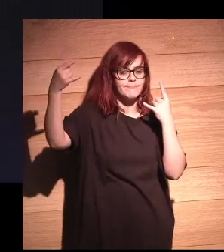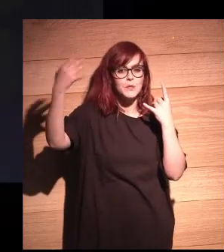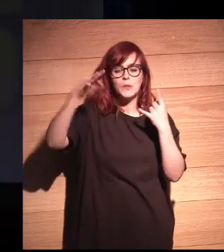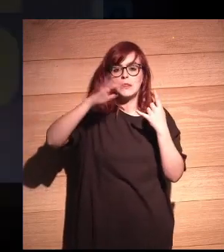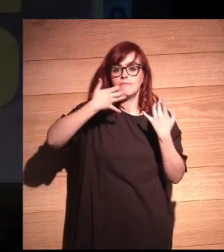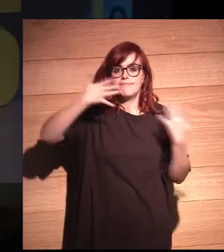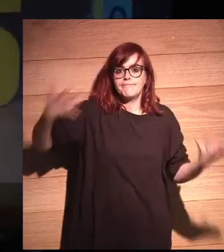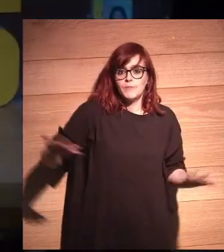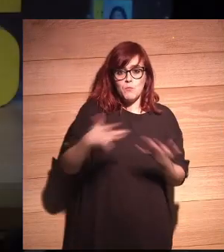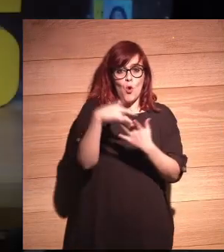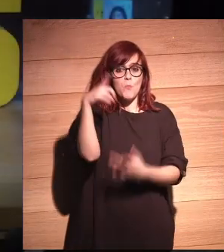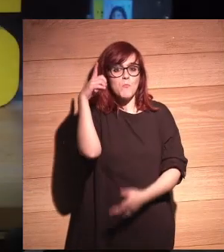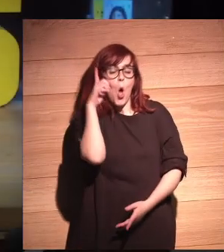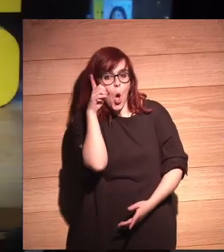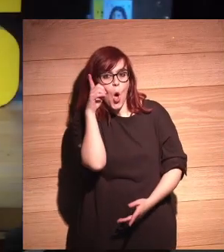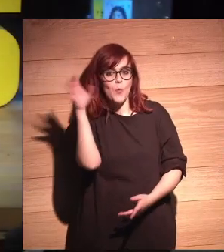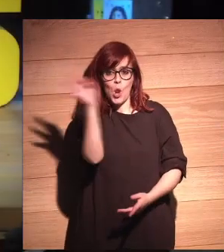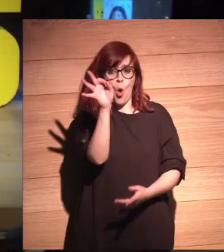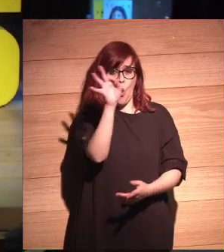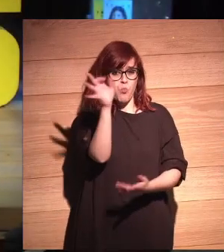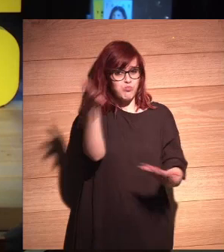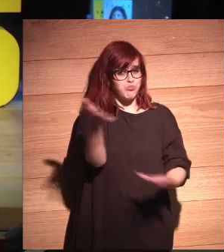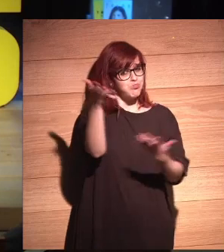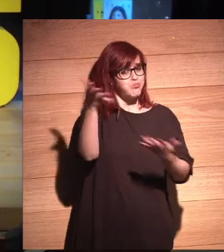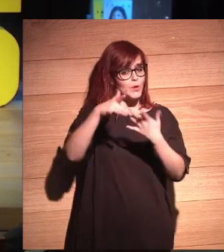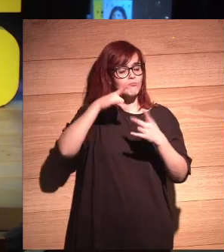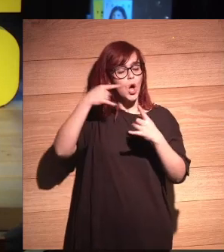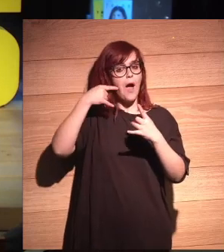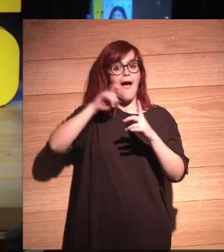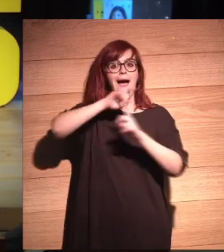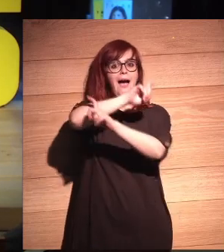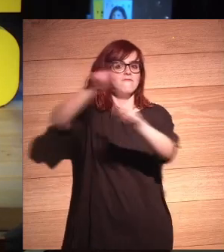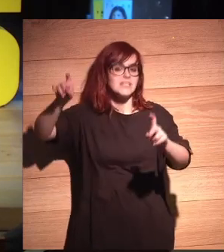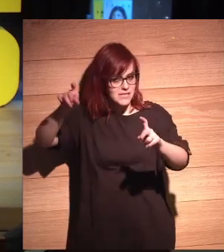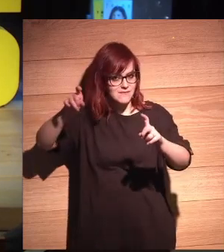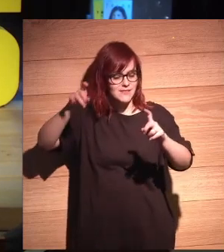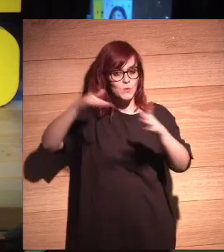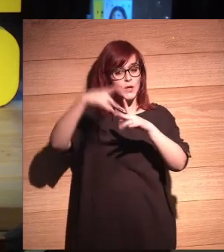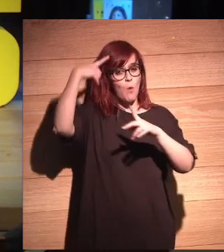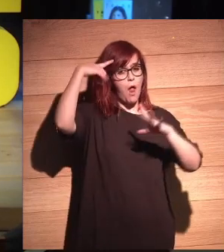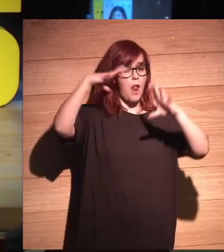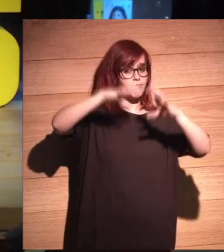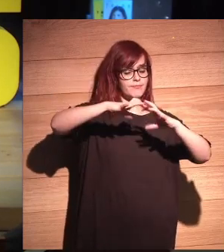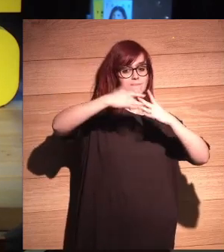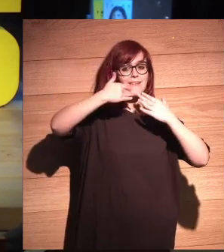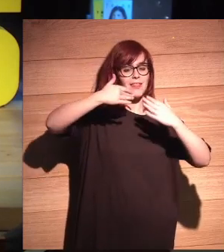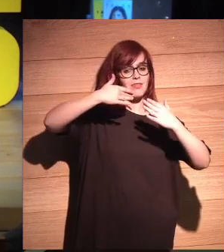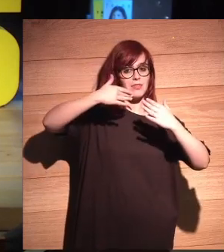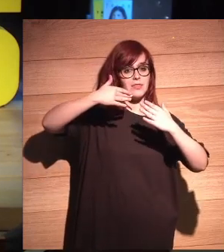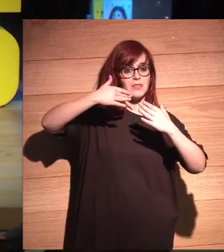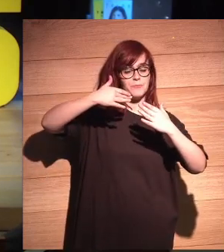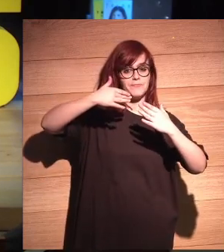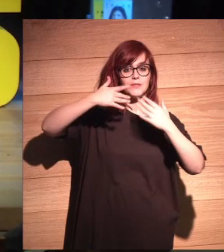un móvil, a cualquier sitio, ¿no? En el que uno pueda comunicar a través de